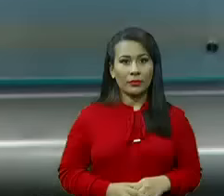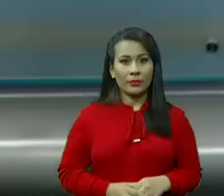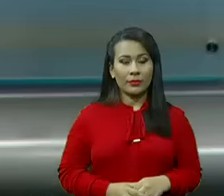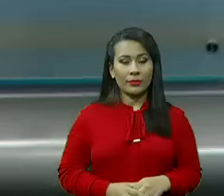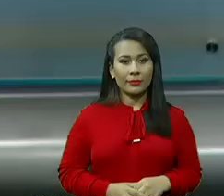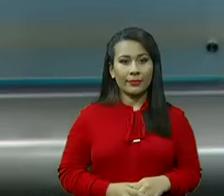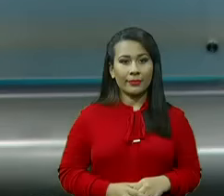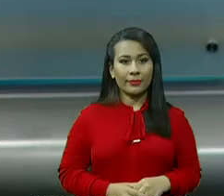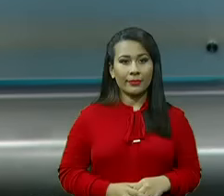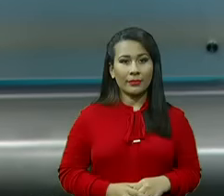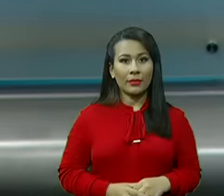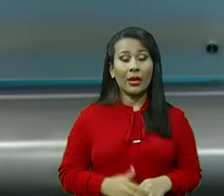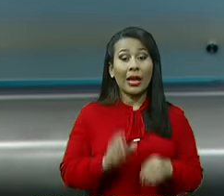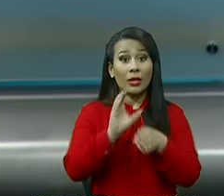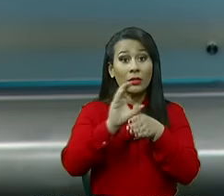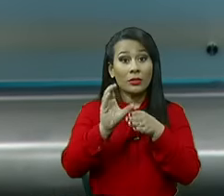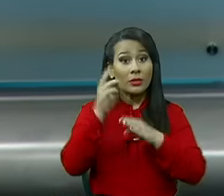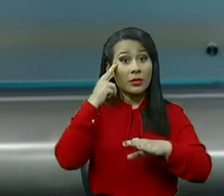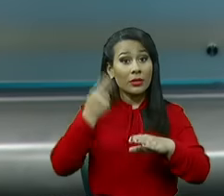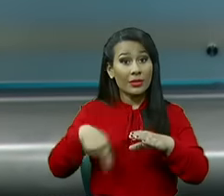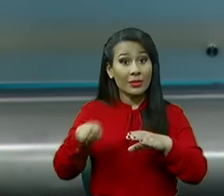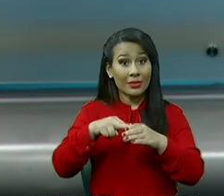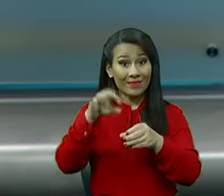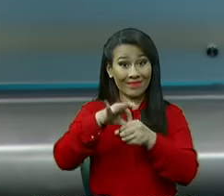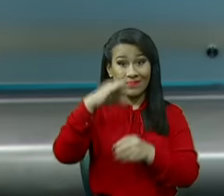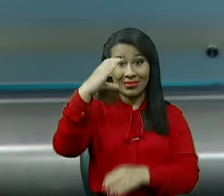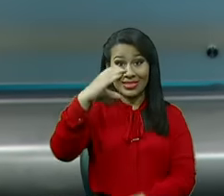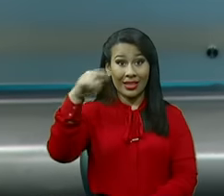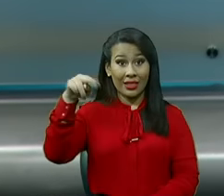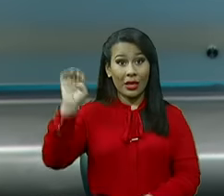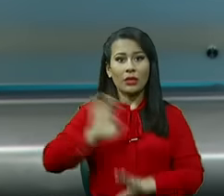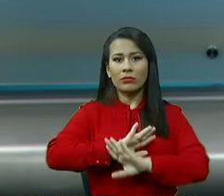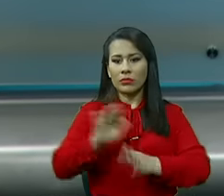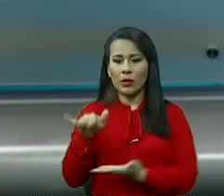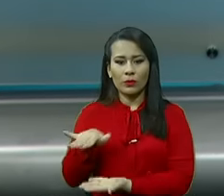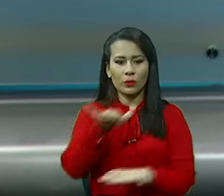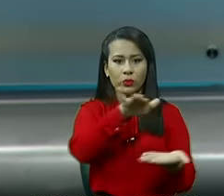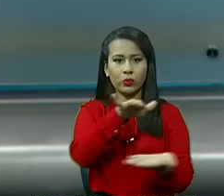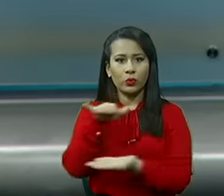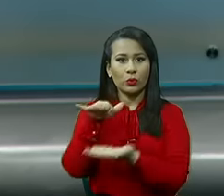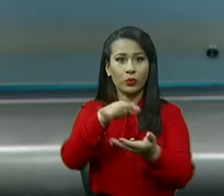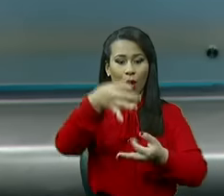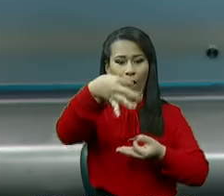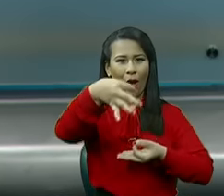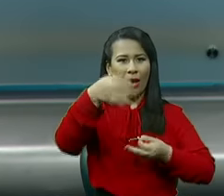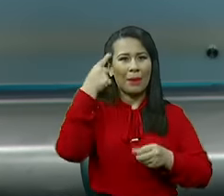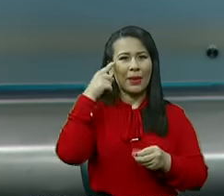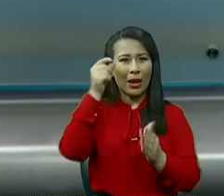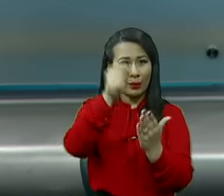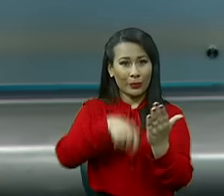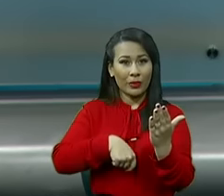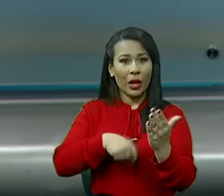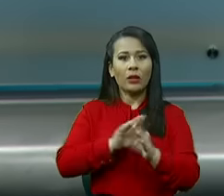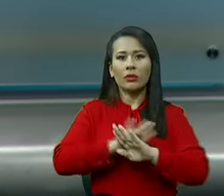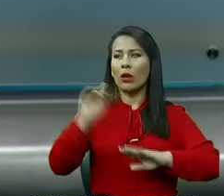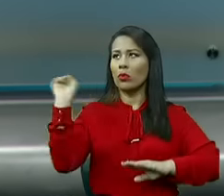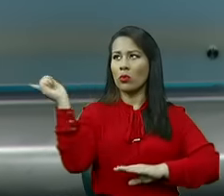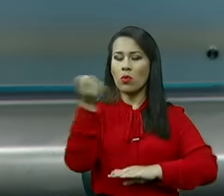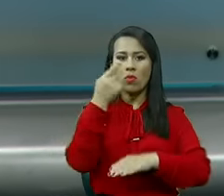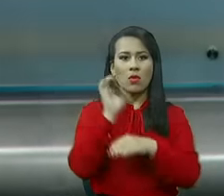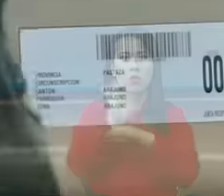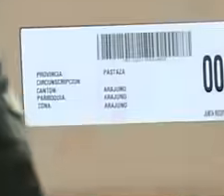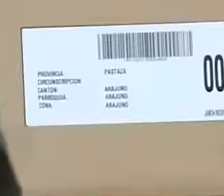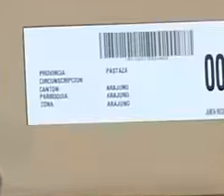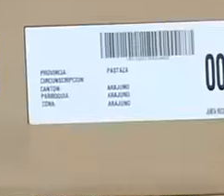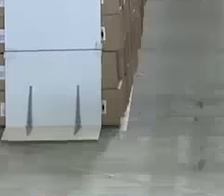2017 el Consejo Nacional electoral inició la distribución de los kits electorales a nivel nacional el trabajo culminará el